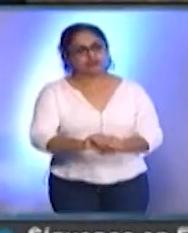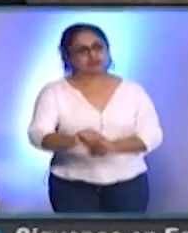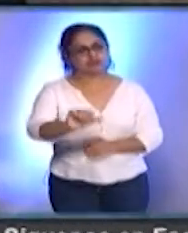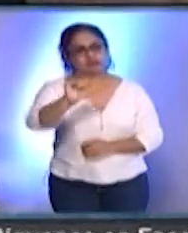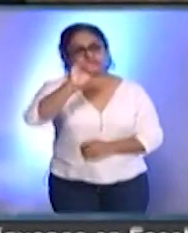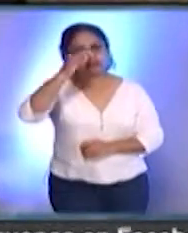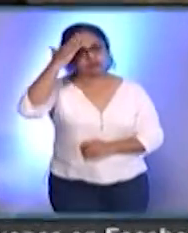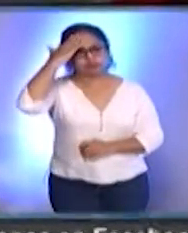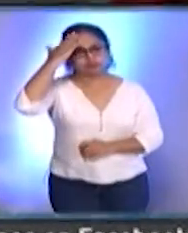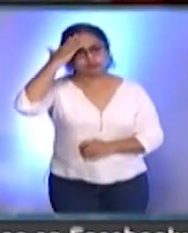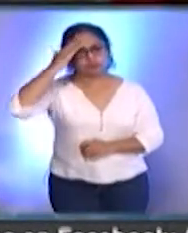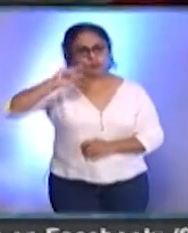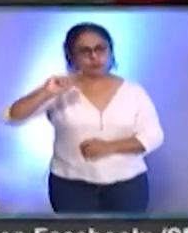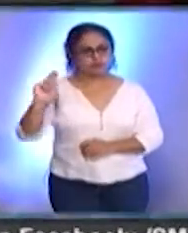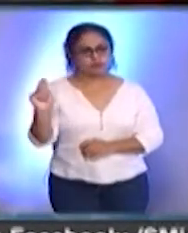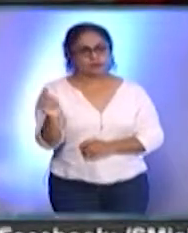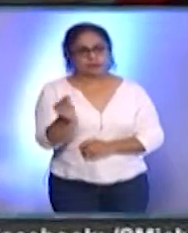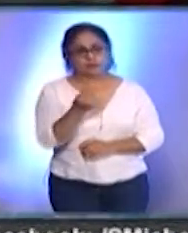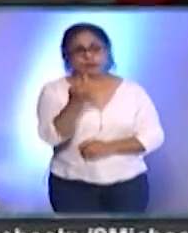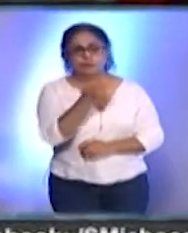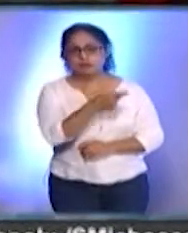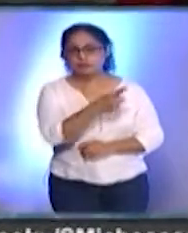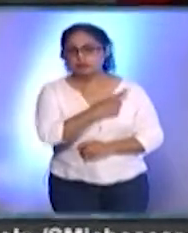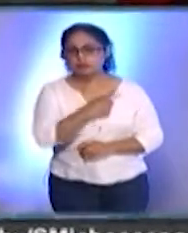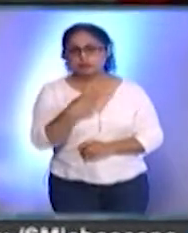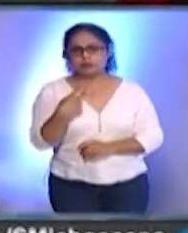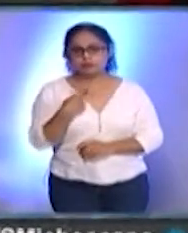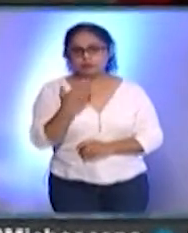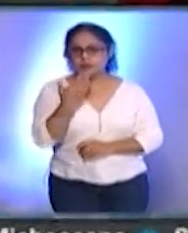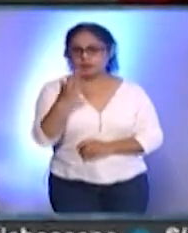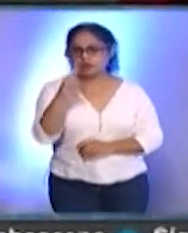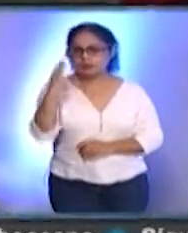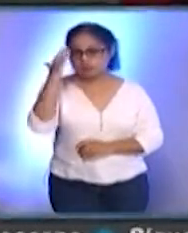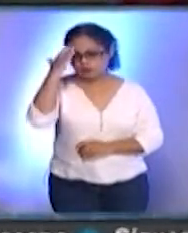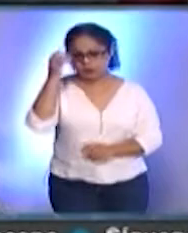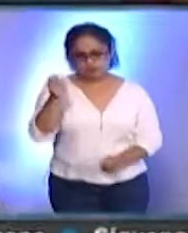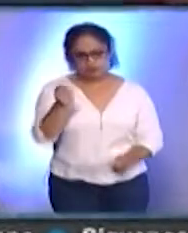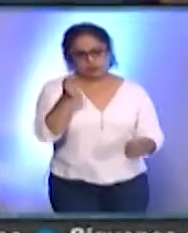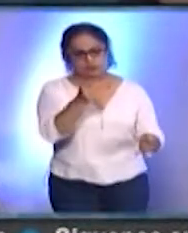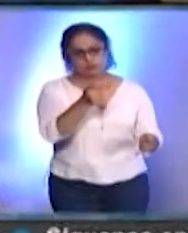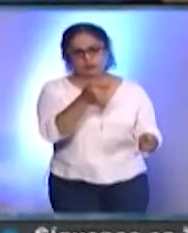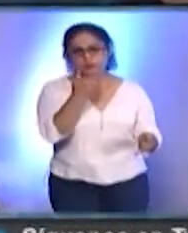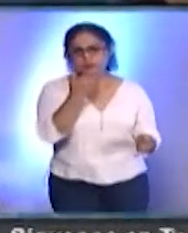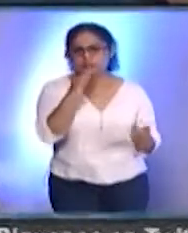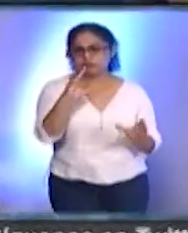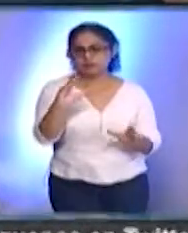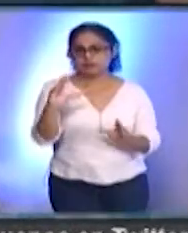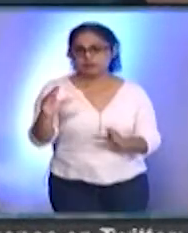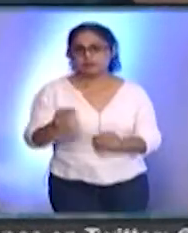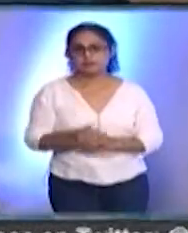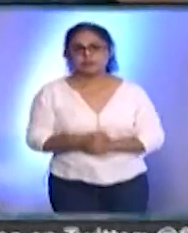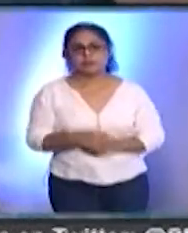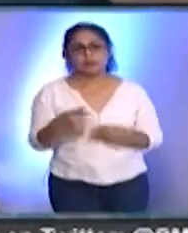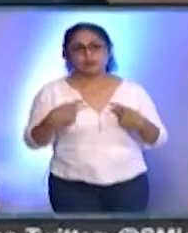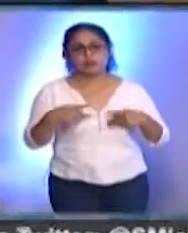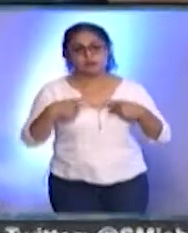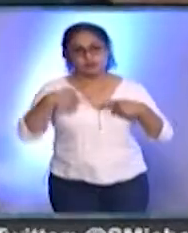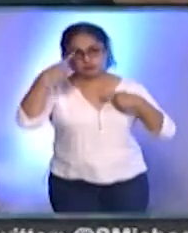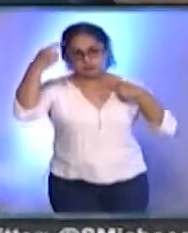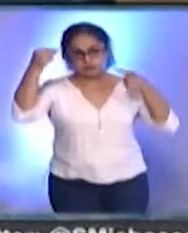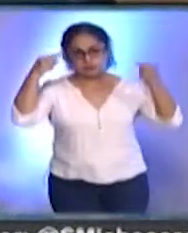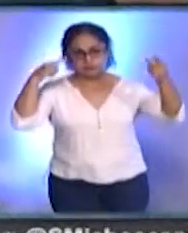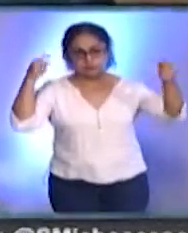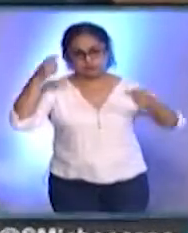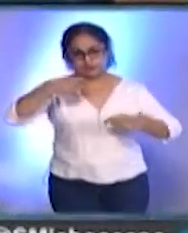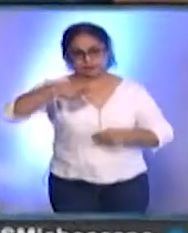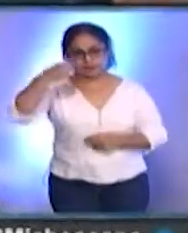de estudios de la entidad, es un deber retribuir lo recibido en los salones de clase. Los egresados de alguna manera retribuyan